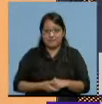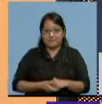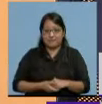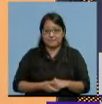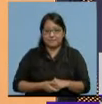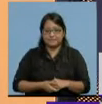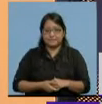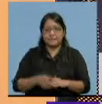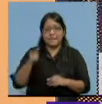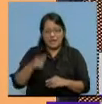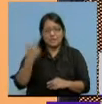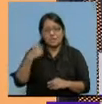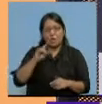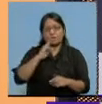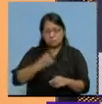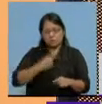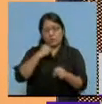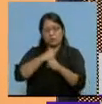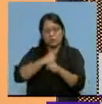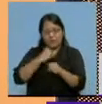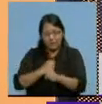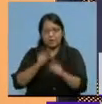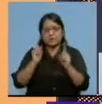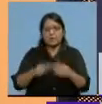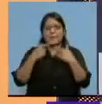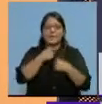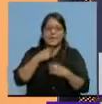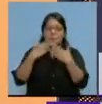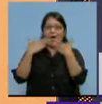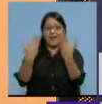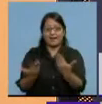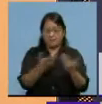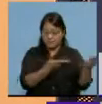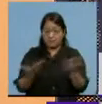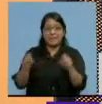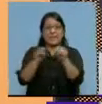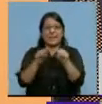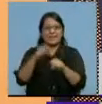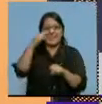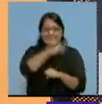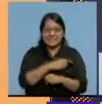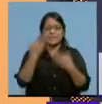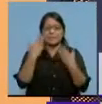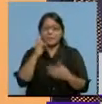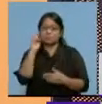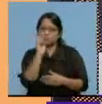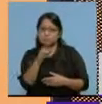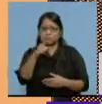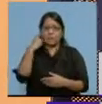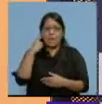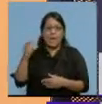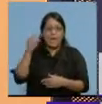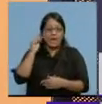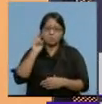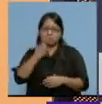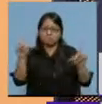es nuestra tarea hoy, y agradecerles por este espacio porque nos permite llegar a todas estas personas en todo el